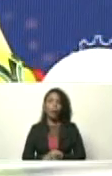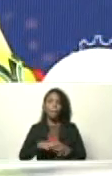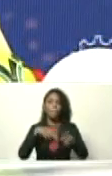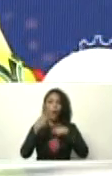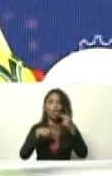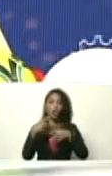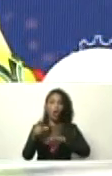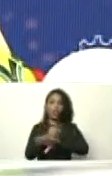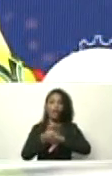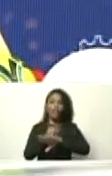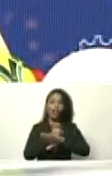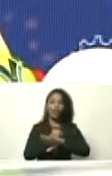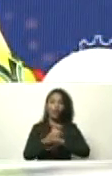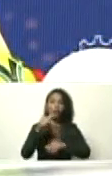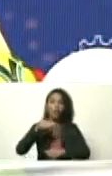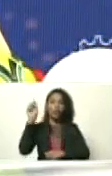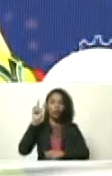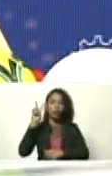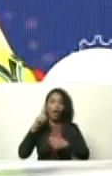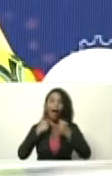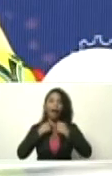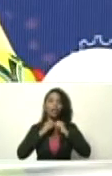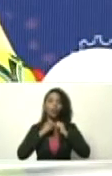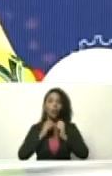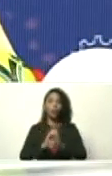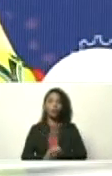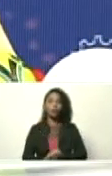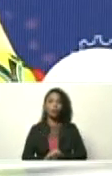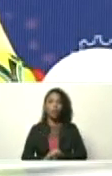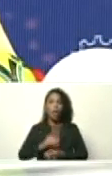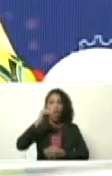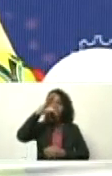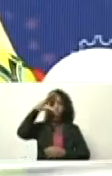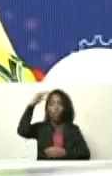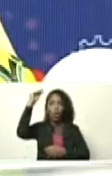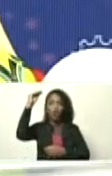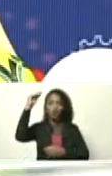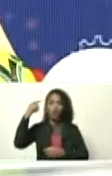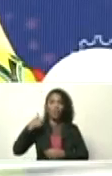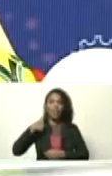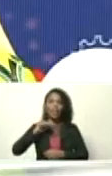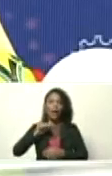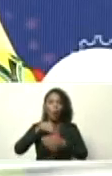político y gubernamental de Venezuela. Aristóbulo, que Dios te tenga